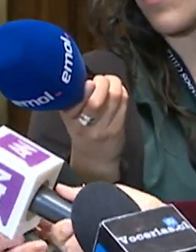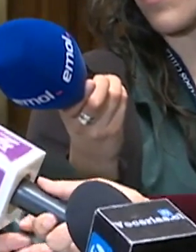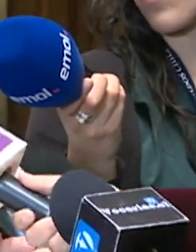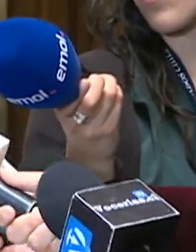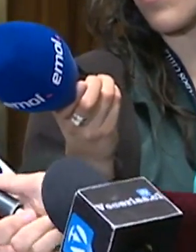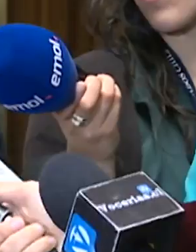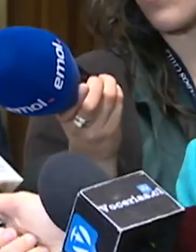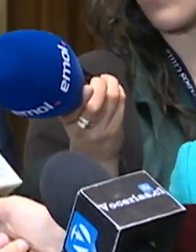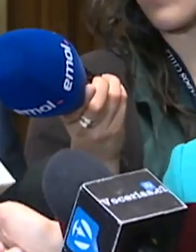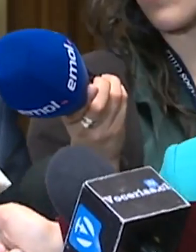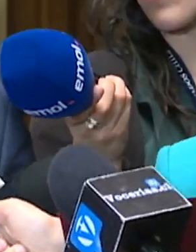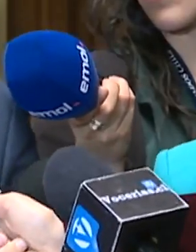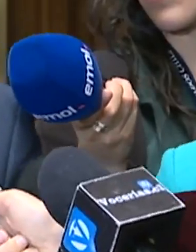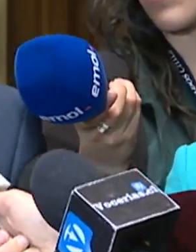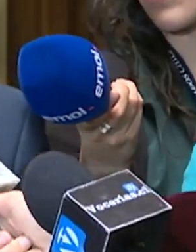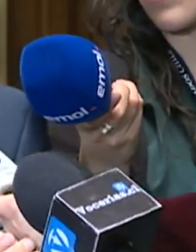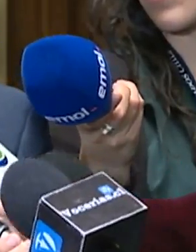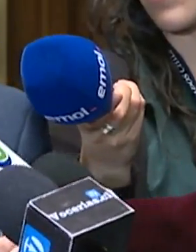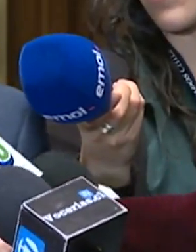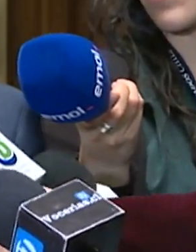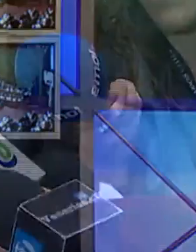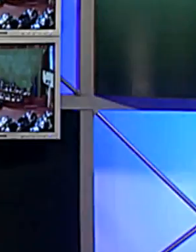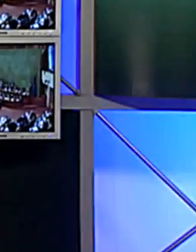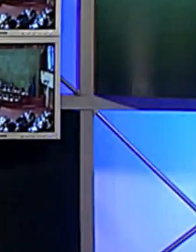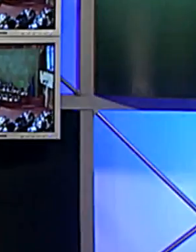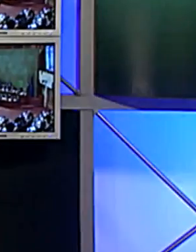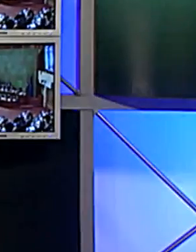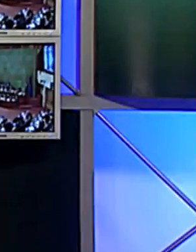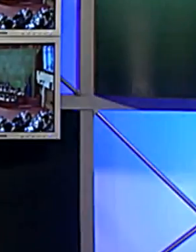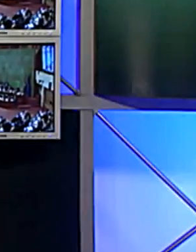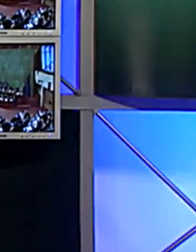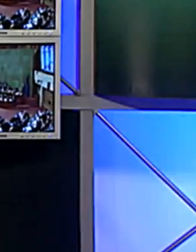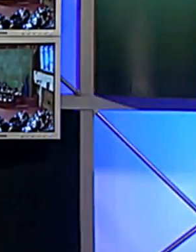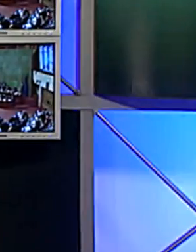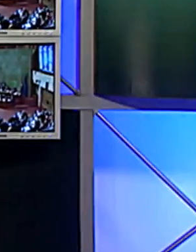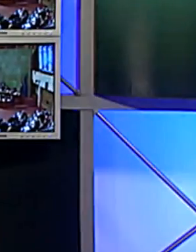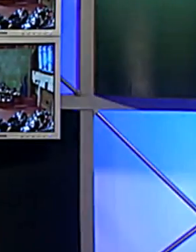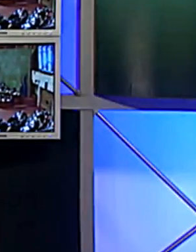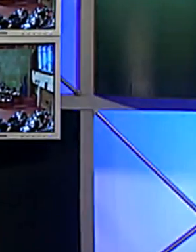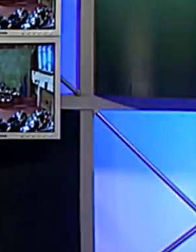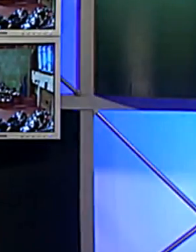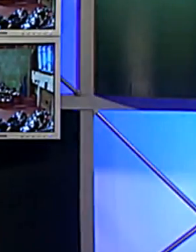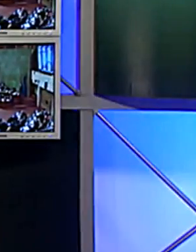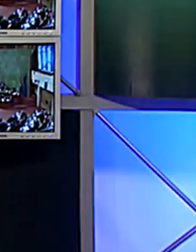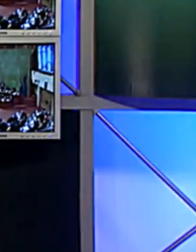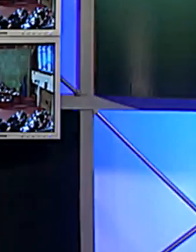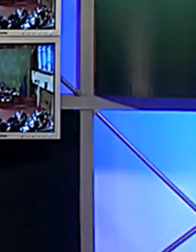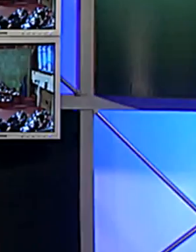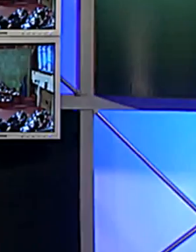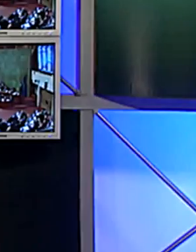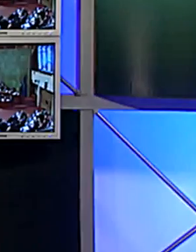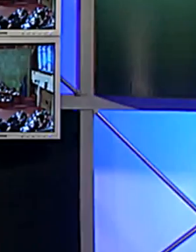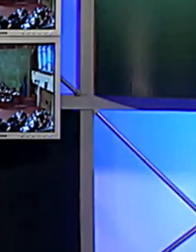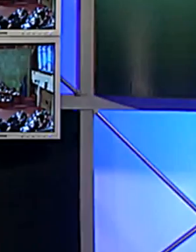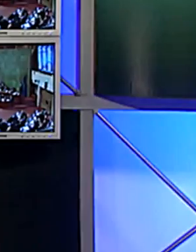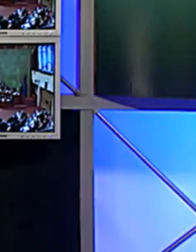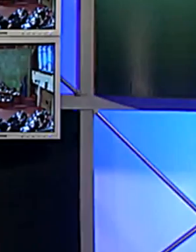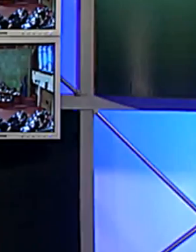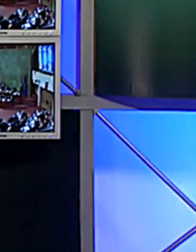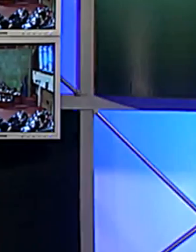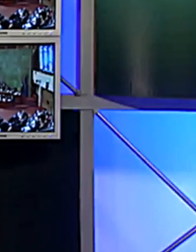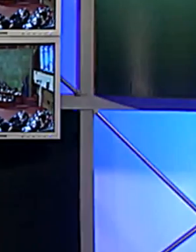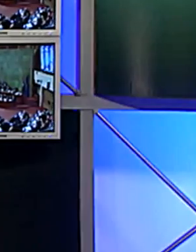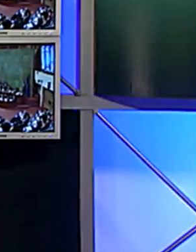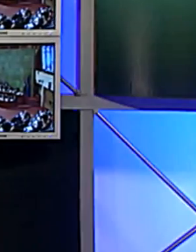consumidores están absolutamente claras en esto y antes de pasar registro a la hora de incidentes les contamos que con 92 votos